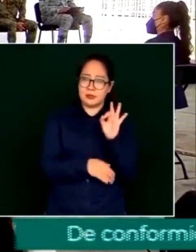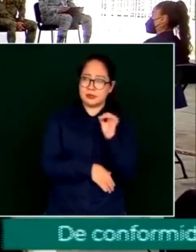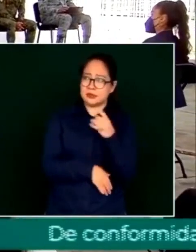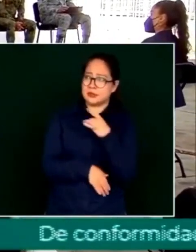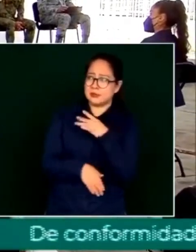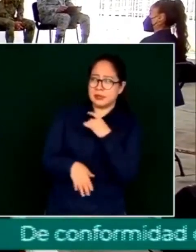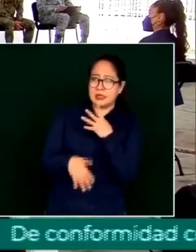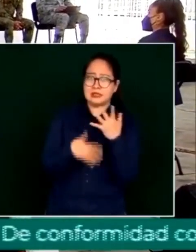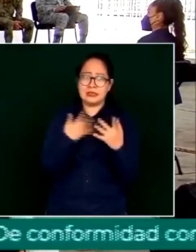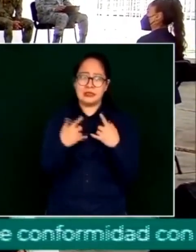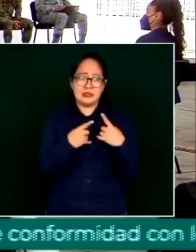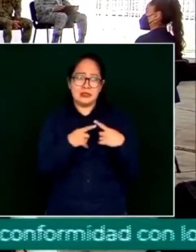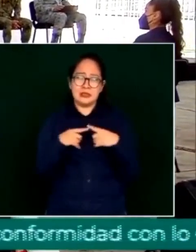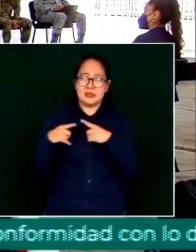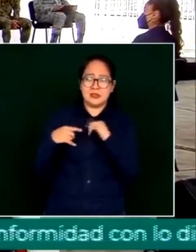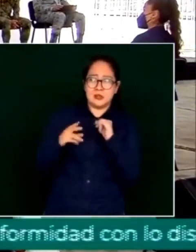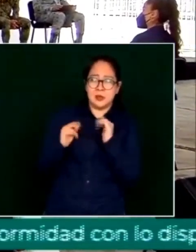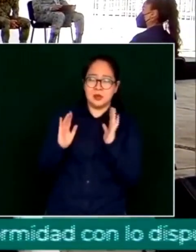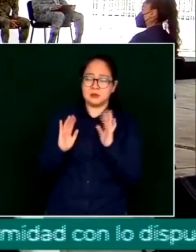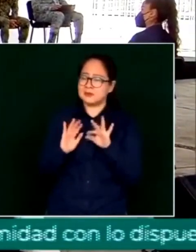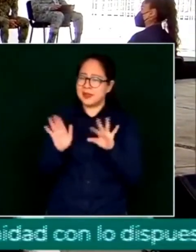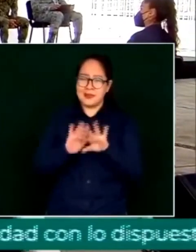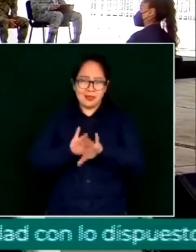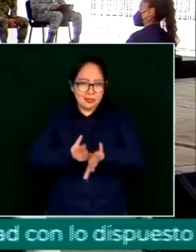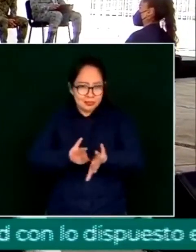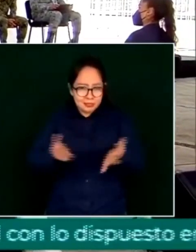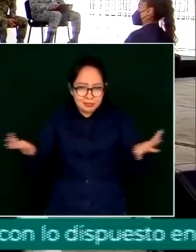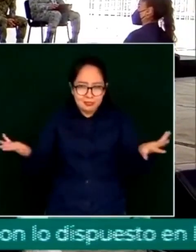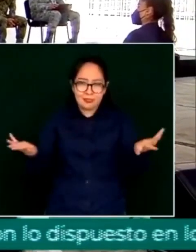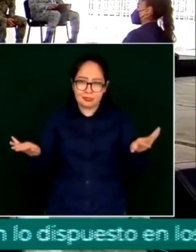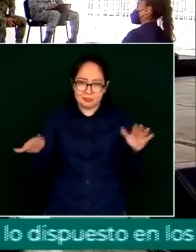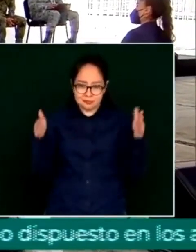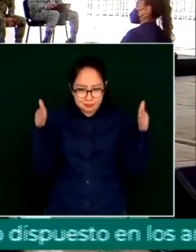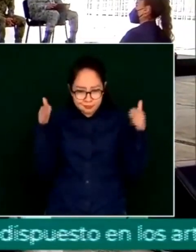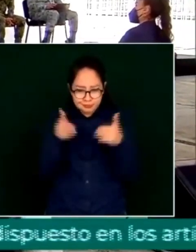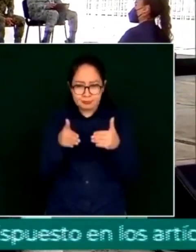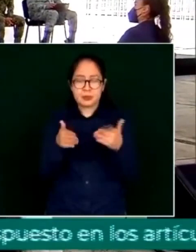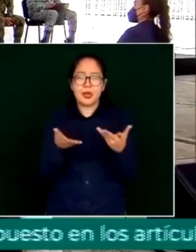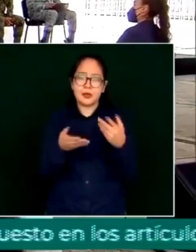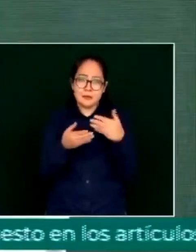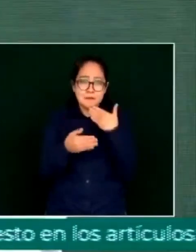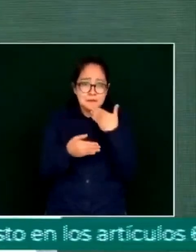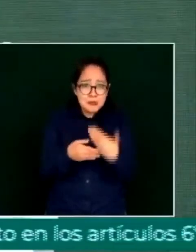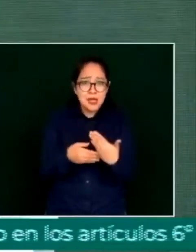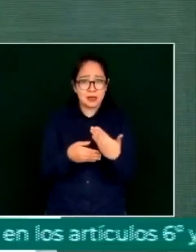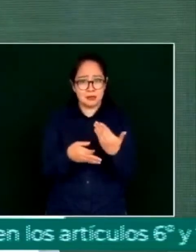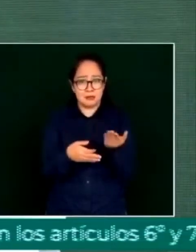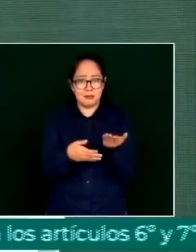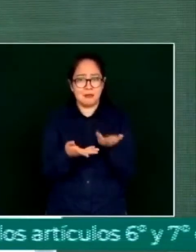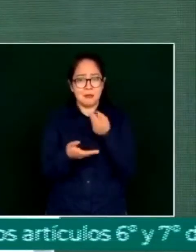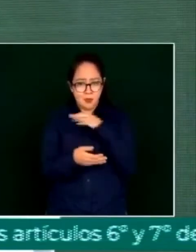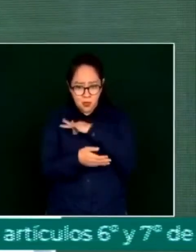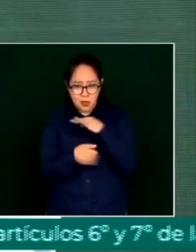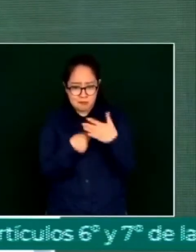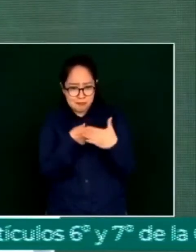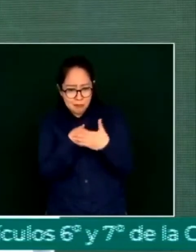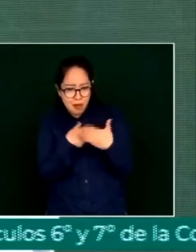Y qué bien que ahora se hace esta reforma para que todos podamos hablar